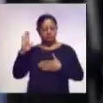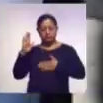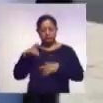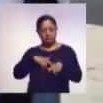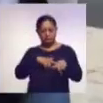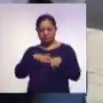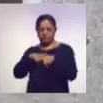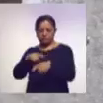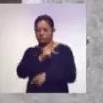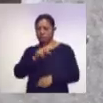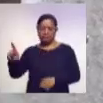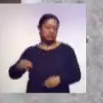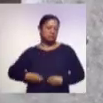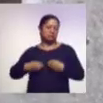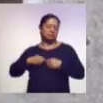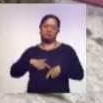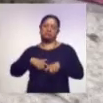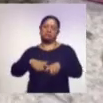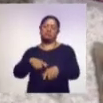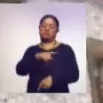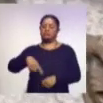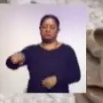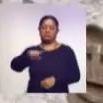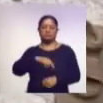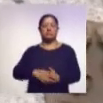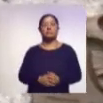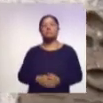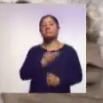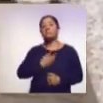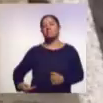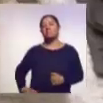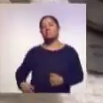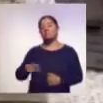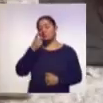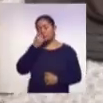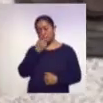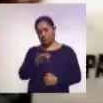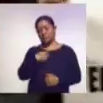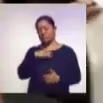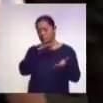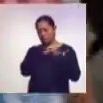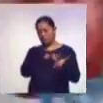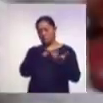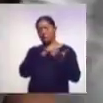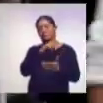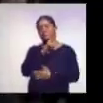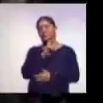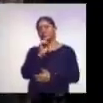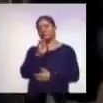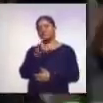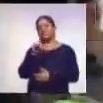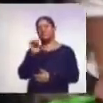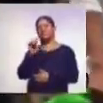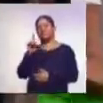a víctimas y familiares. El presidente de México dijo que apoyaba lo que había prometido Zoe Robledo, director general del